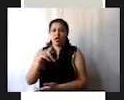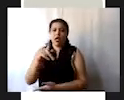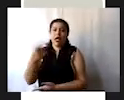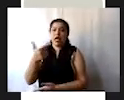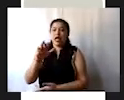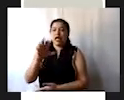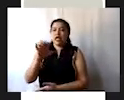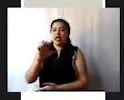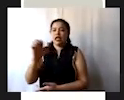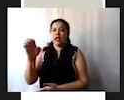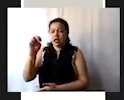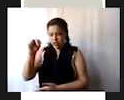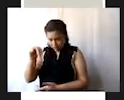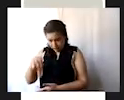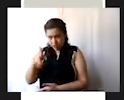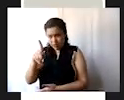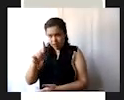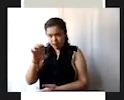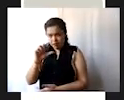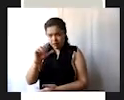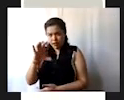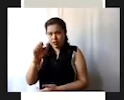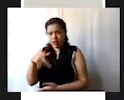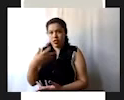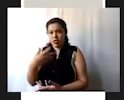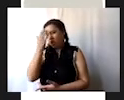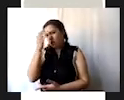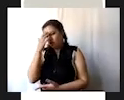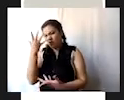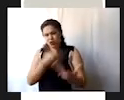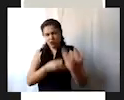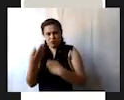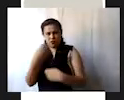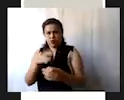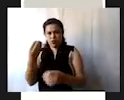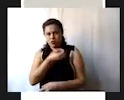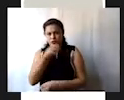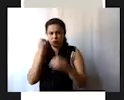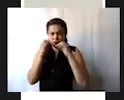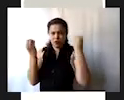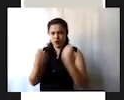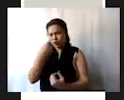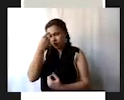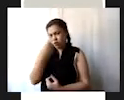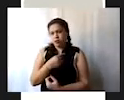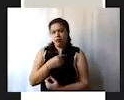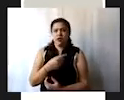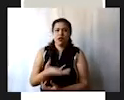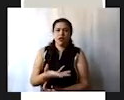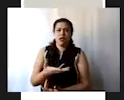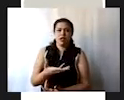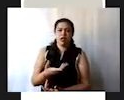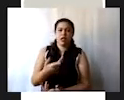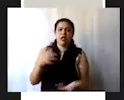que la conocerán, está ahí. Un montón de organizaciones que están tratando de trabajar en esto, de tener